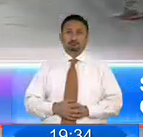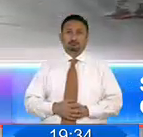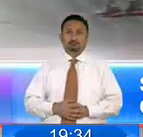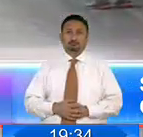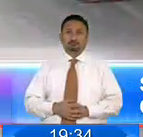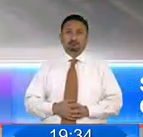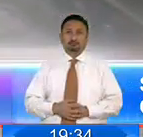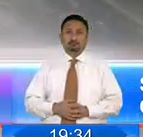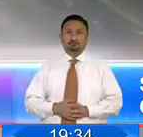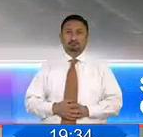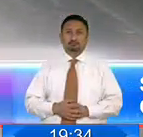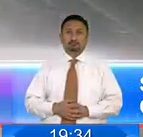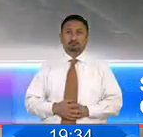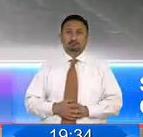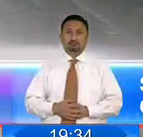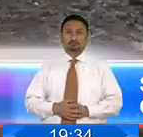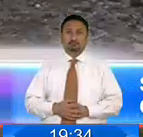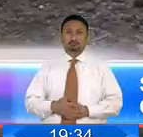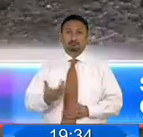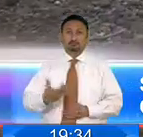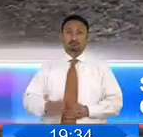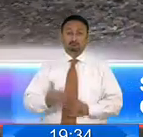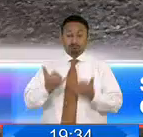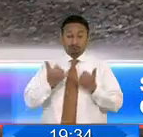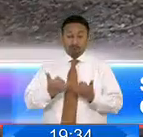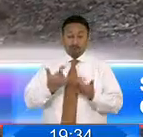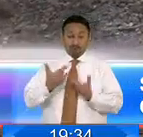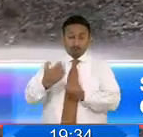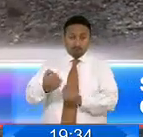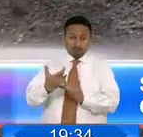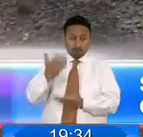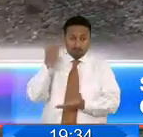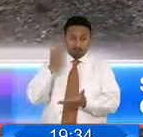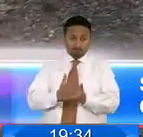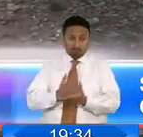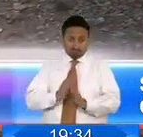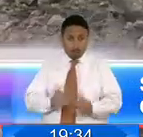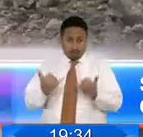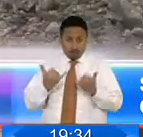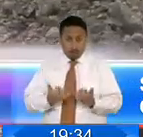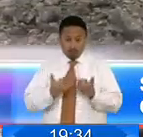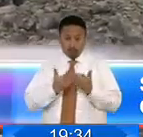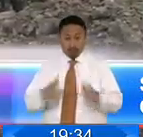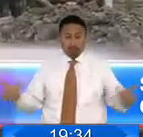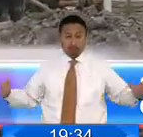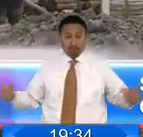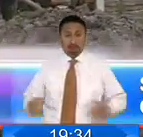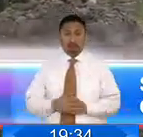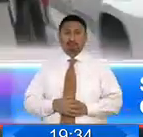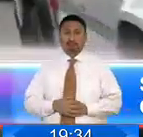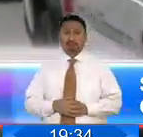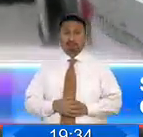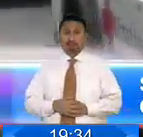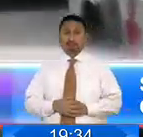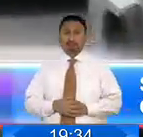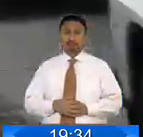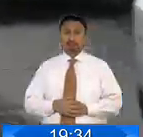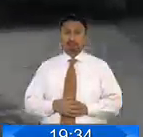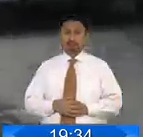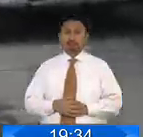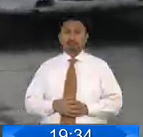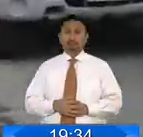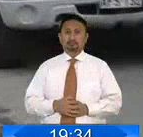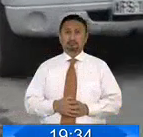de última hora se conoció que esta medida fue suspendida de modo que la vía está abierta al paso vehicular desde la ciudad de cuenca